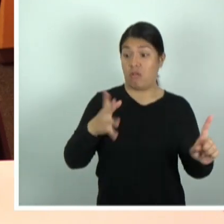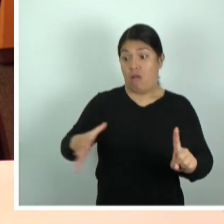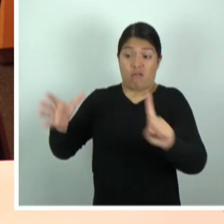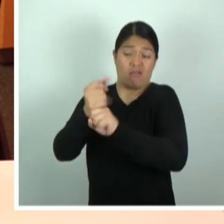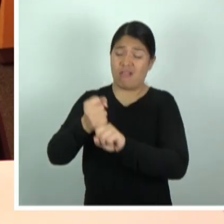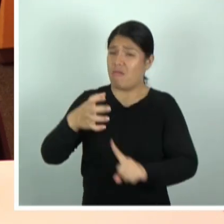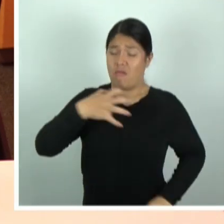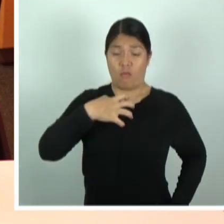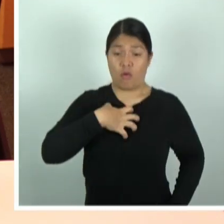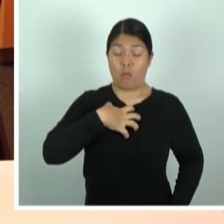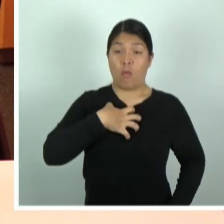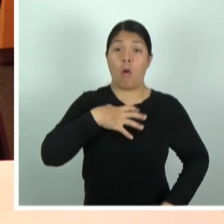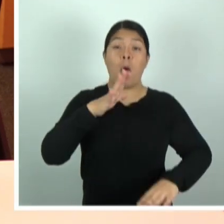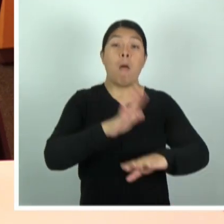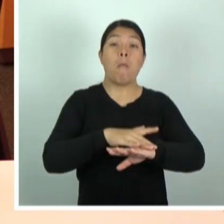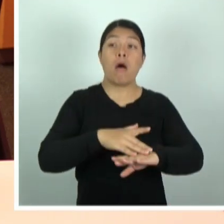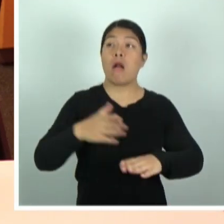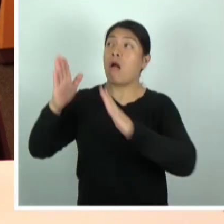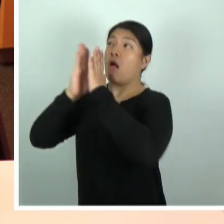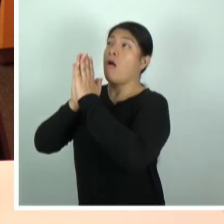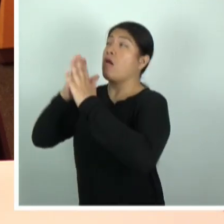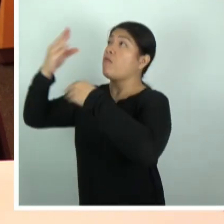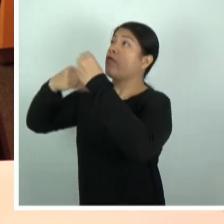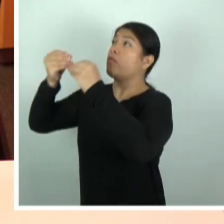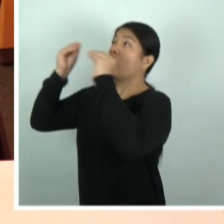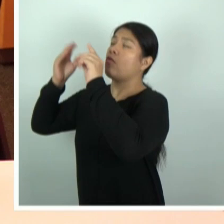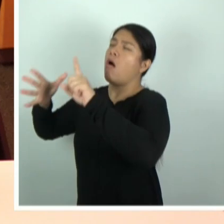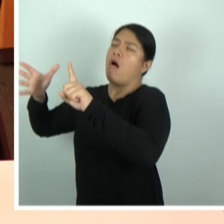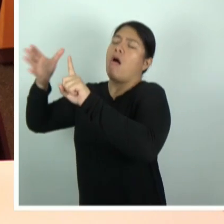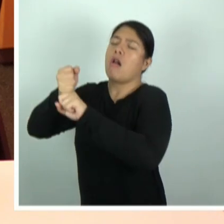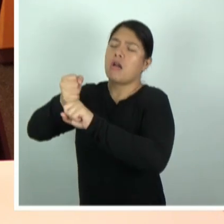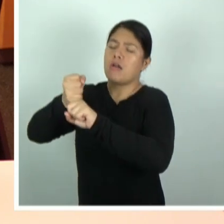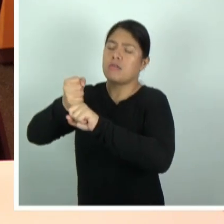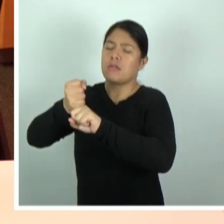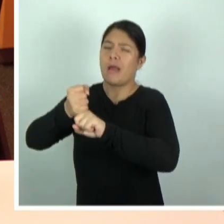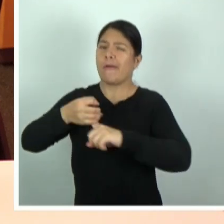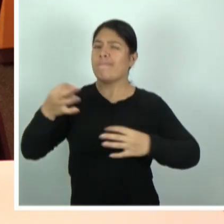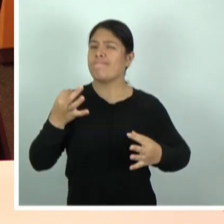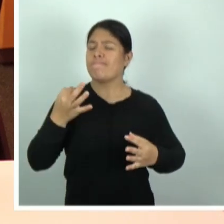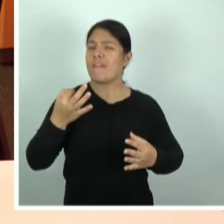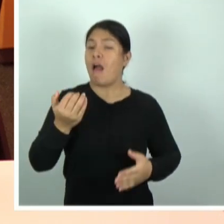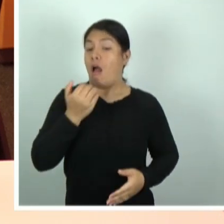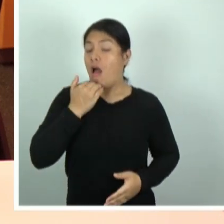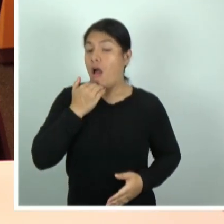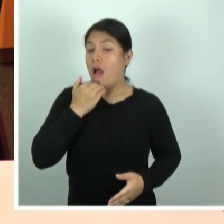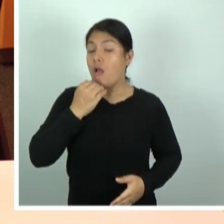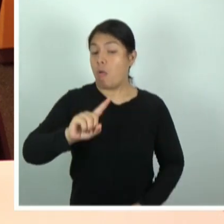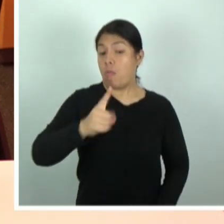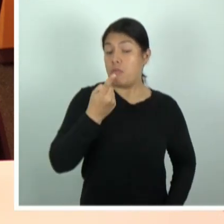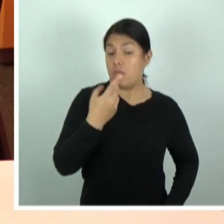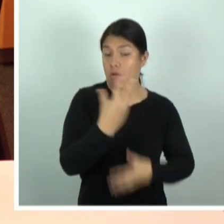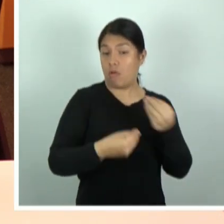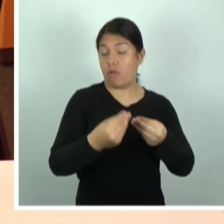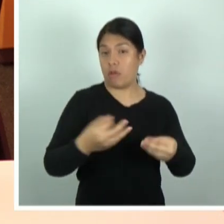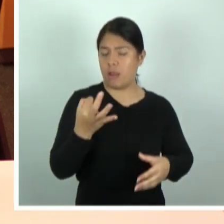para alcanzar esa santidad tiene que suceder primero algo. Primero, tiene que